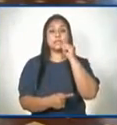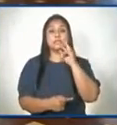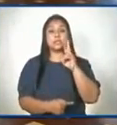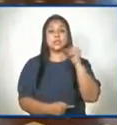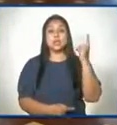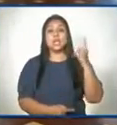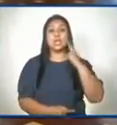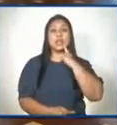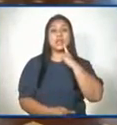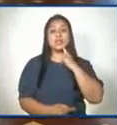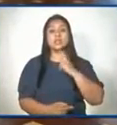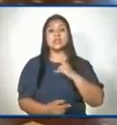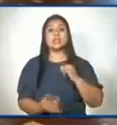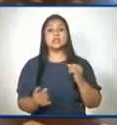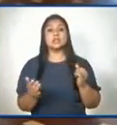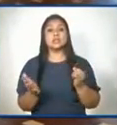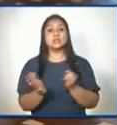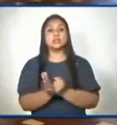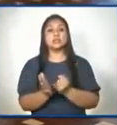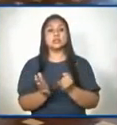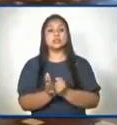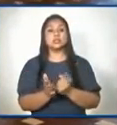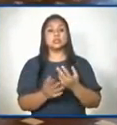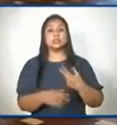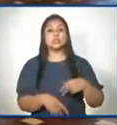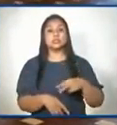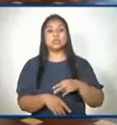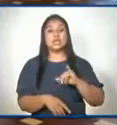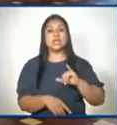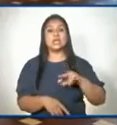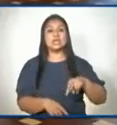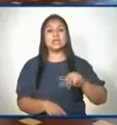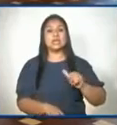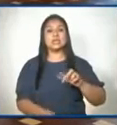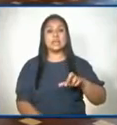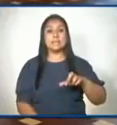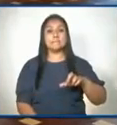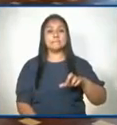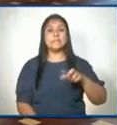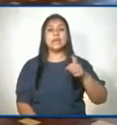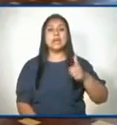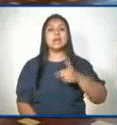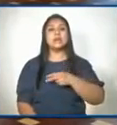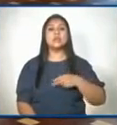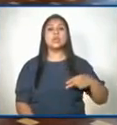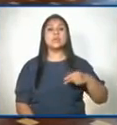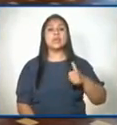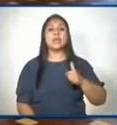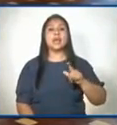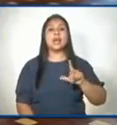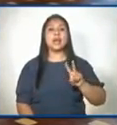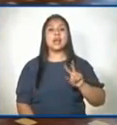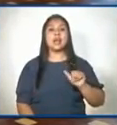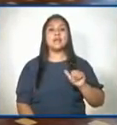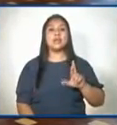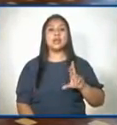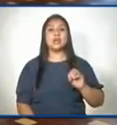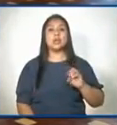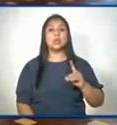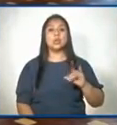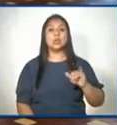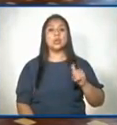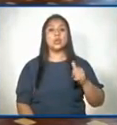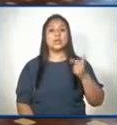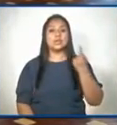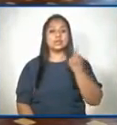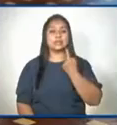del Instituto Nacional de Administración Pública, INAP, Álvaro Díaz, que conjuntamente con la señora secretaria de